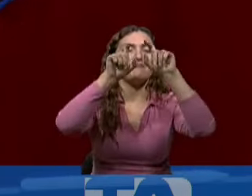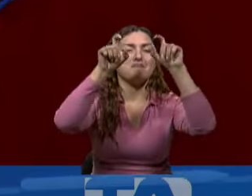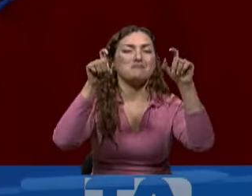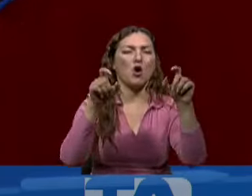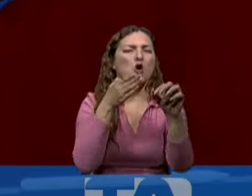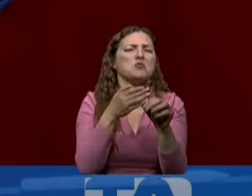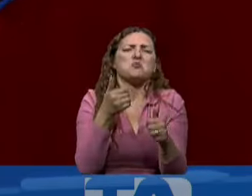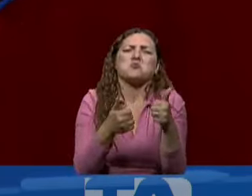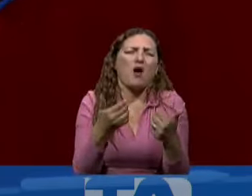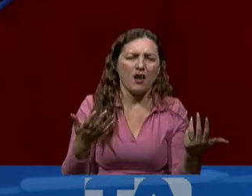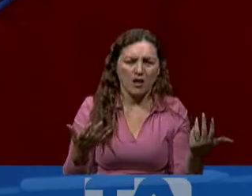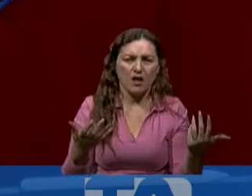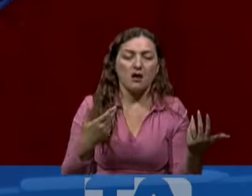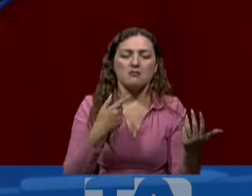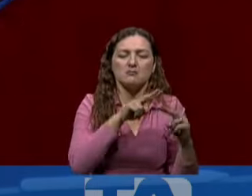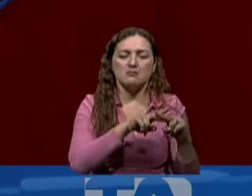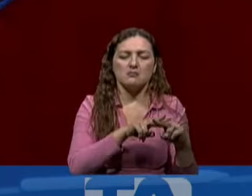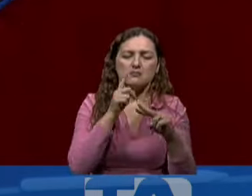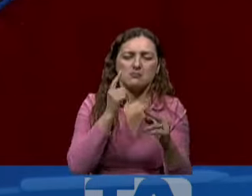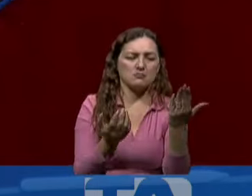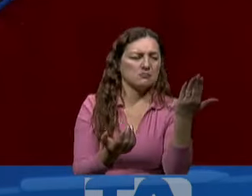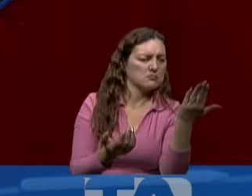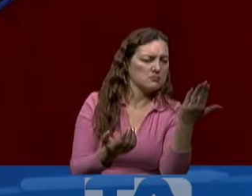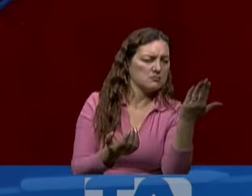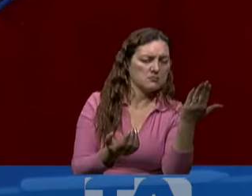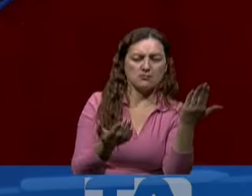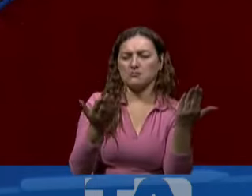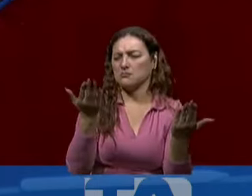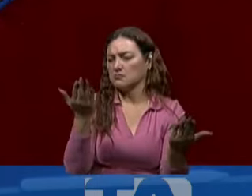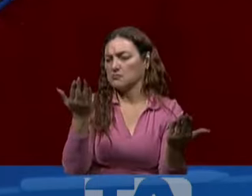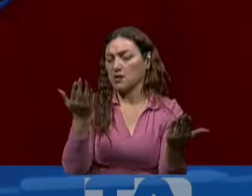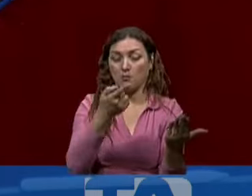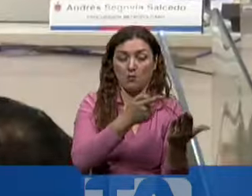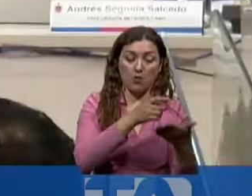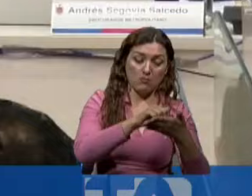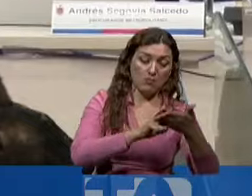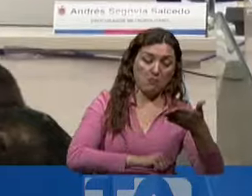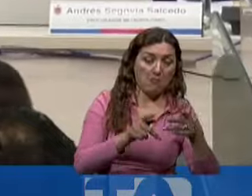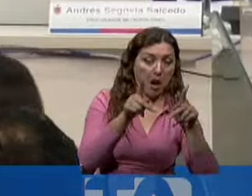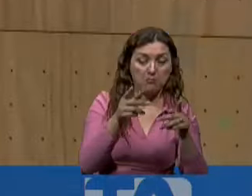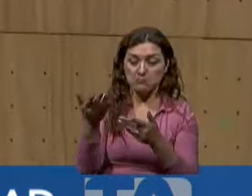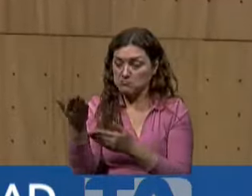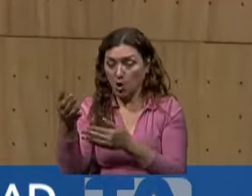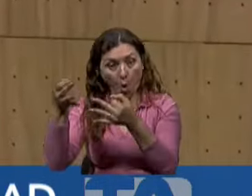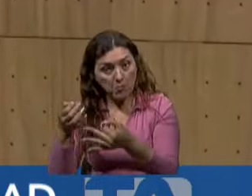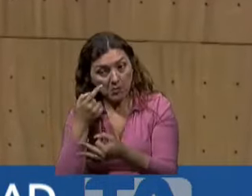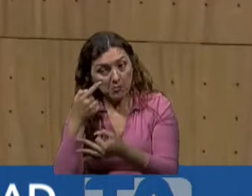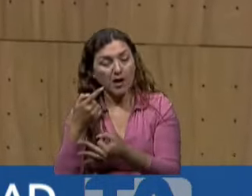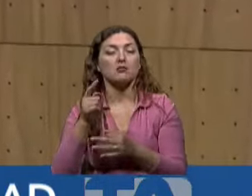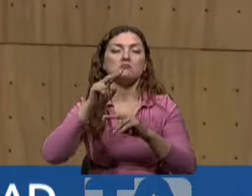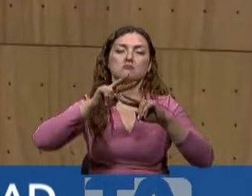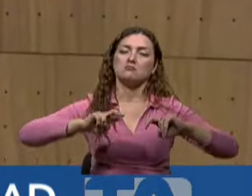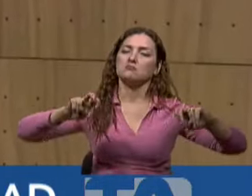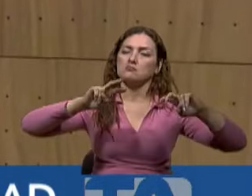el único objetivo que podamos hacer chequeo cruzado de que esas tareas, ¿no es cierto?, se han realizado. El alcalde de Quito, Pavel Muñoz, por su